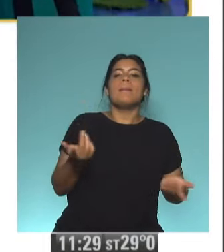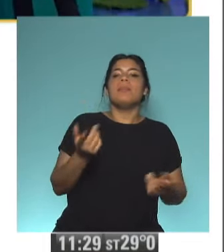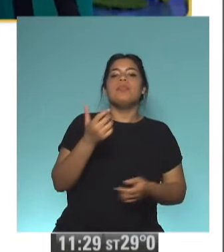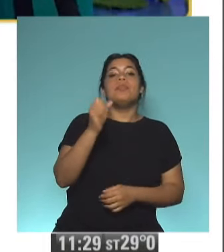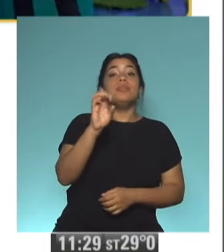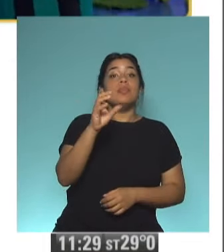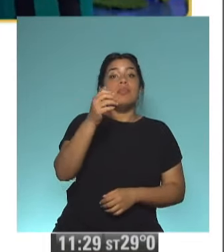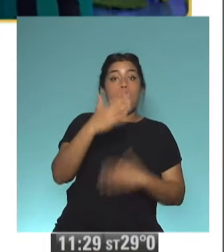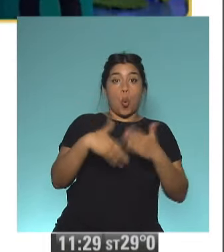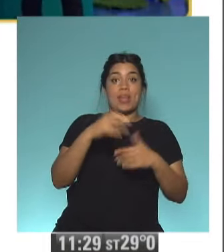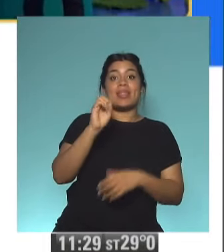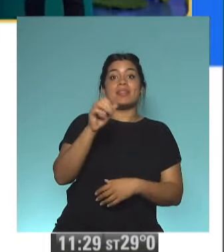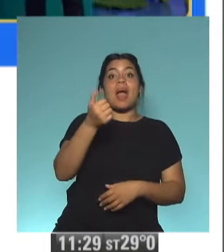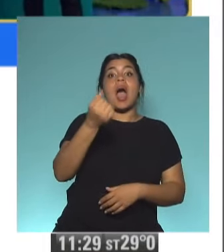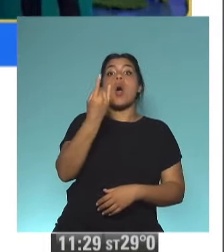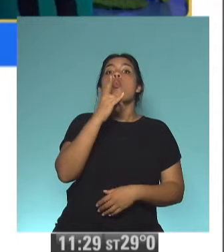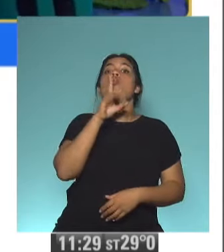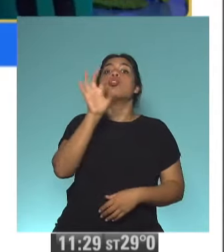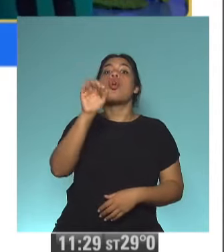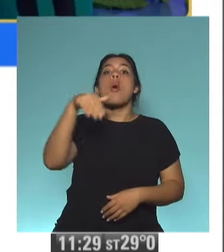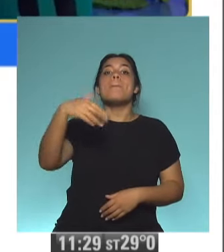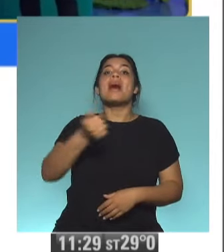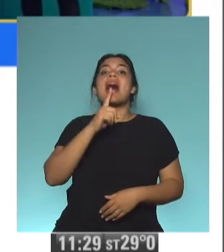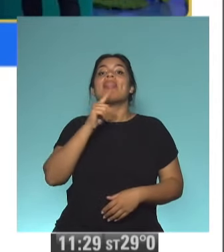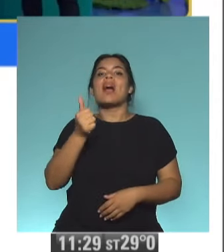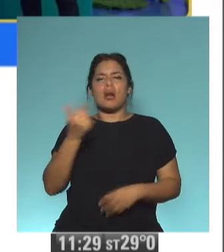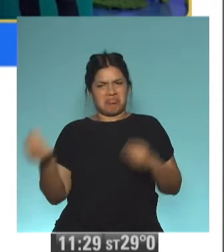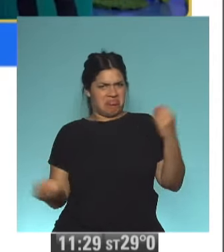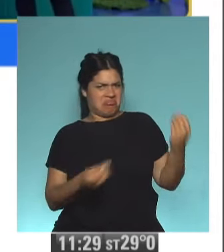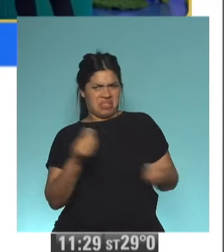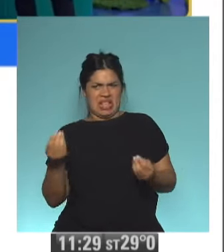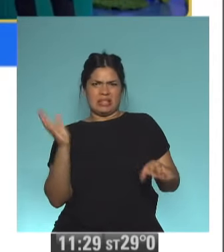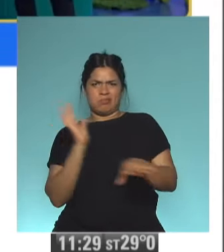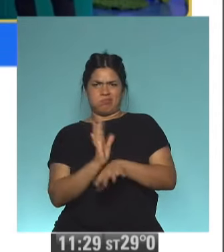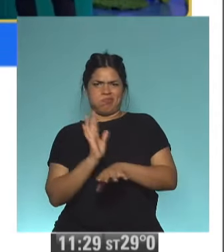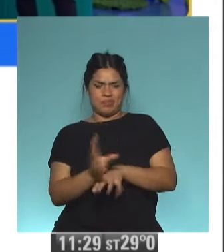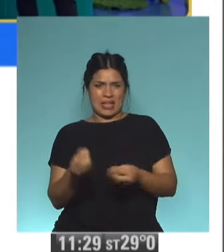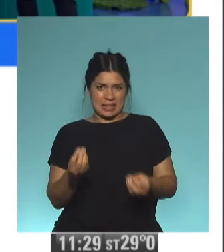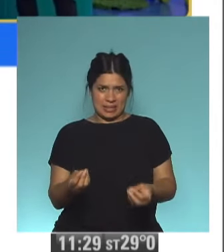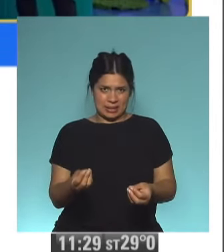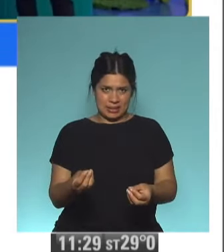autómatas. ¿Autómatas? ¿Cómo definiríamos juguetes autómatas?